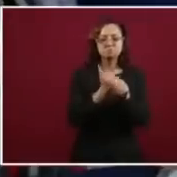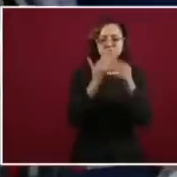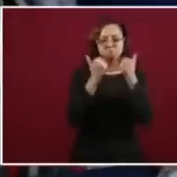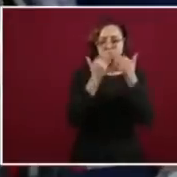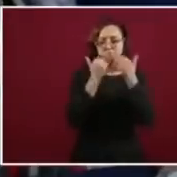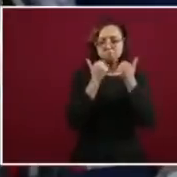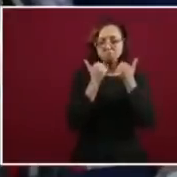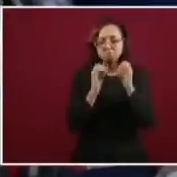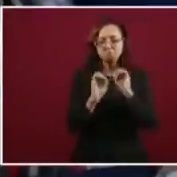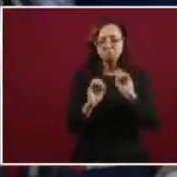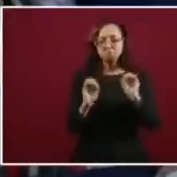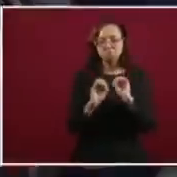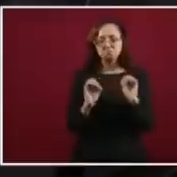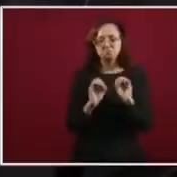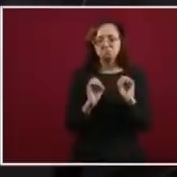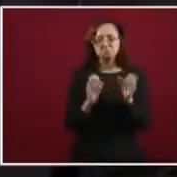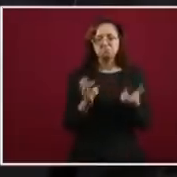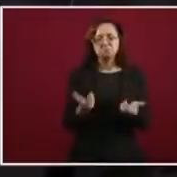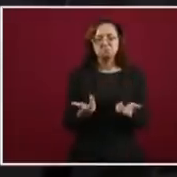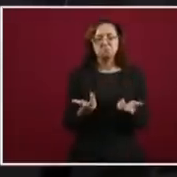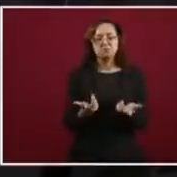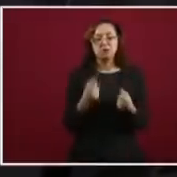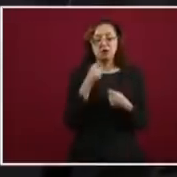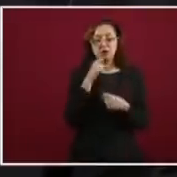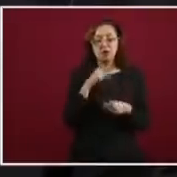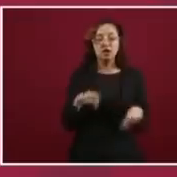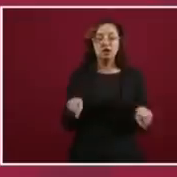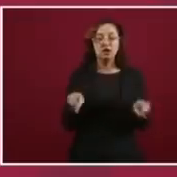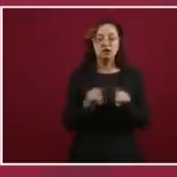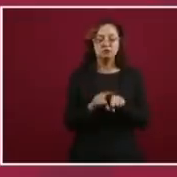incluso se bajó de nivel